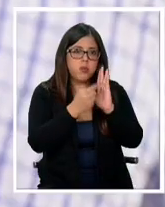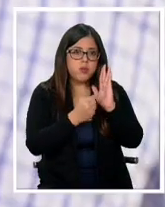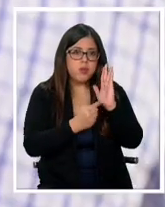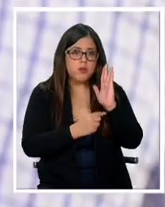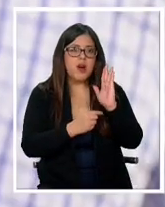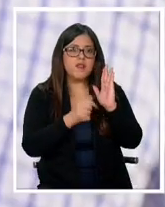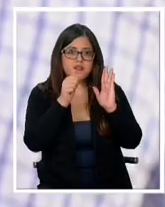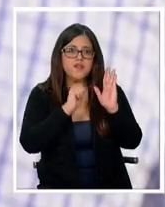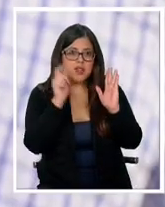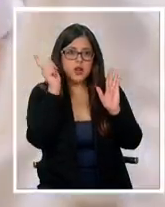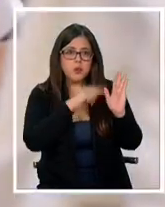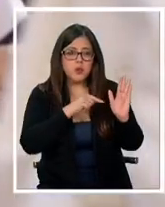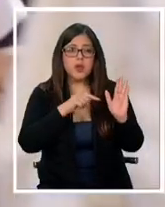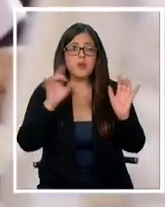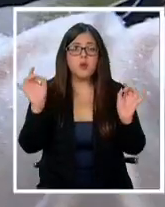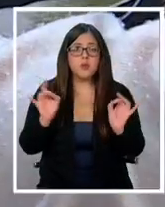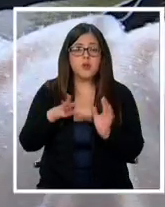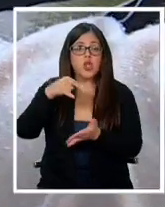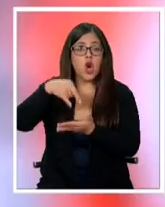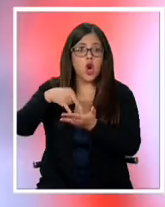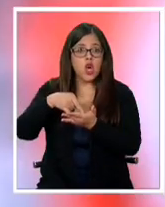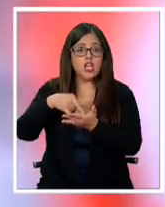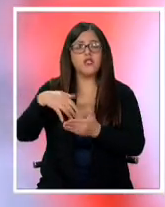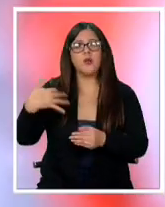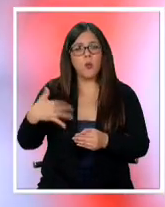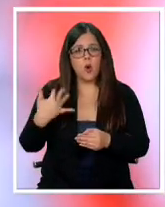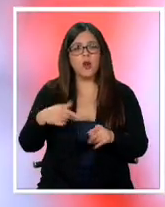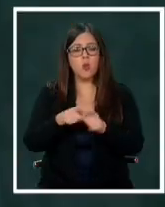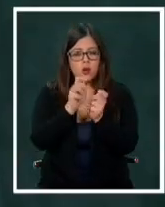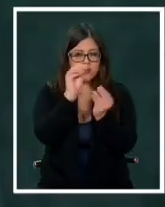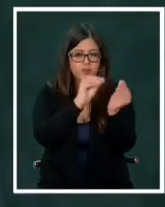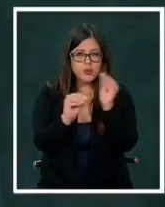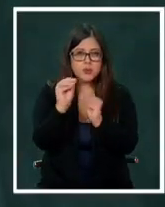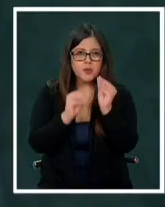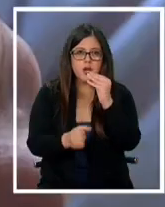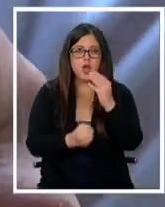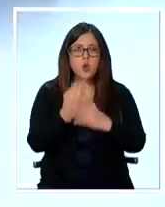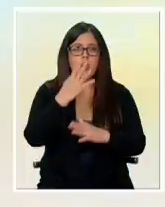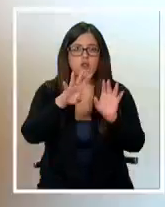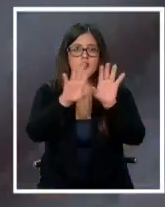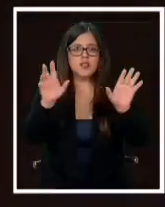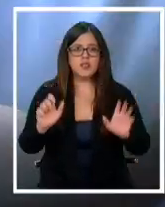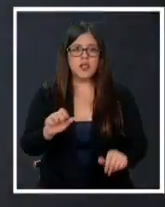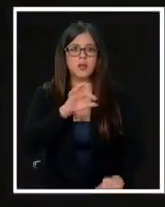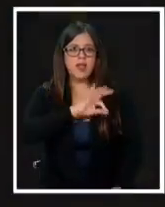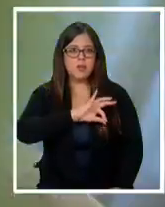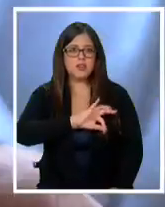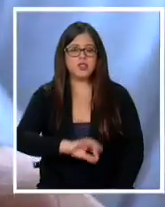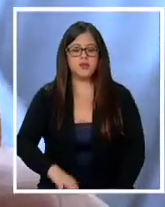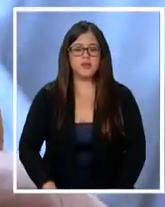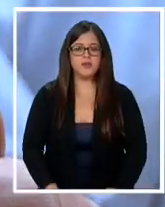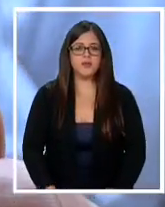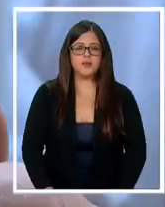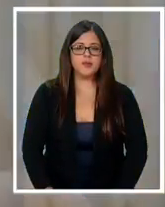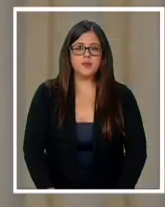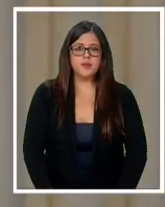y donde el congreso sería decisivo para darle forma al nuevo sistema de pensiones